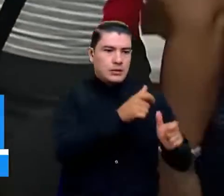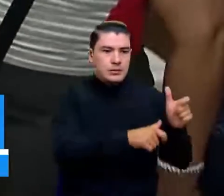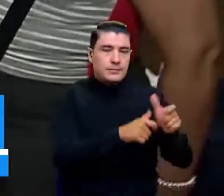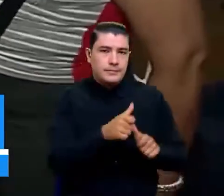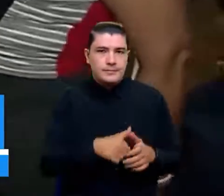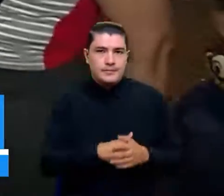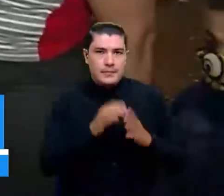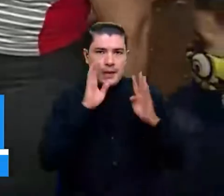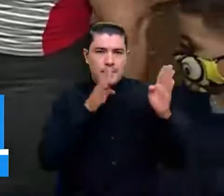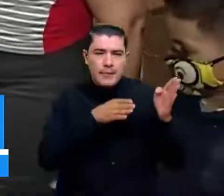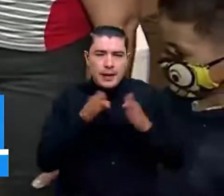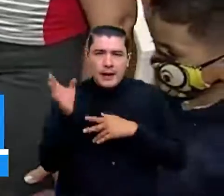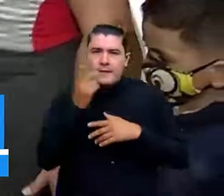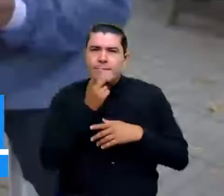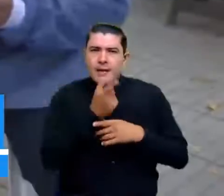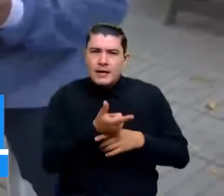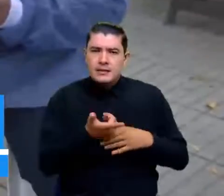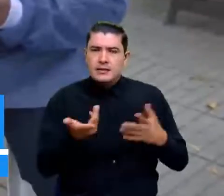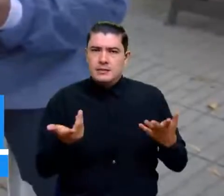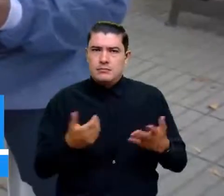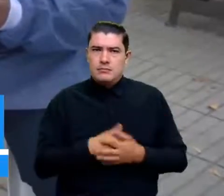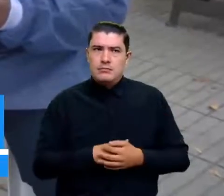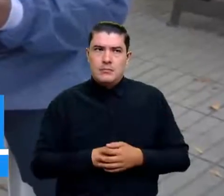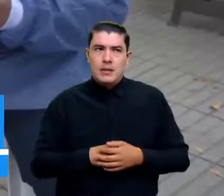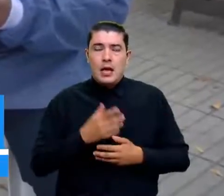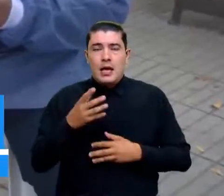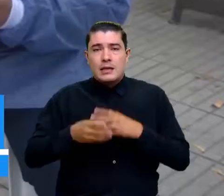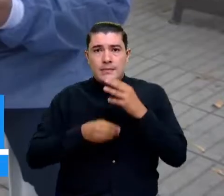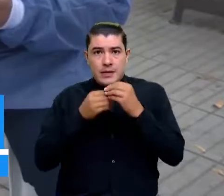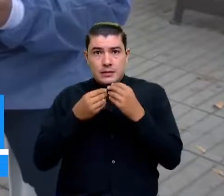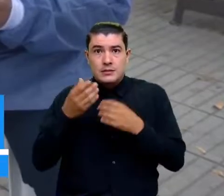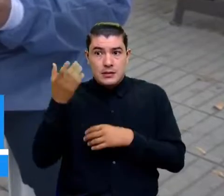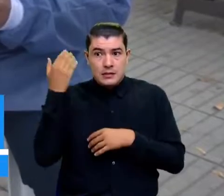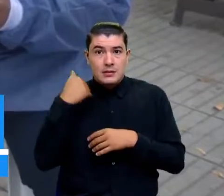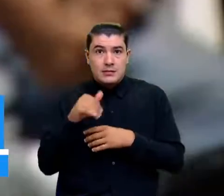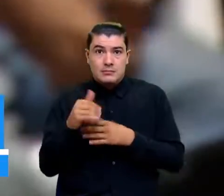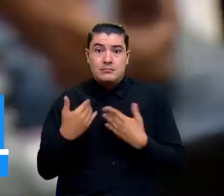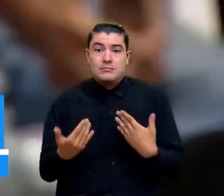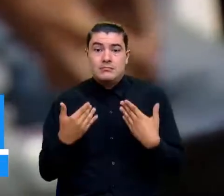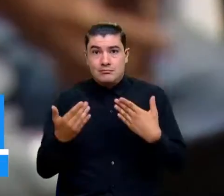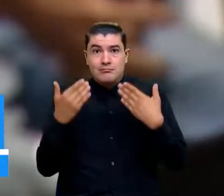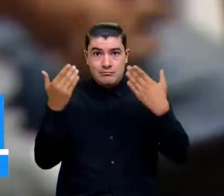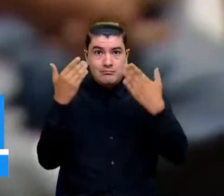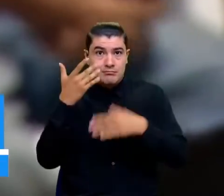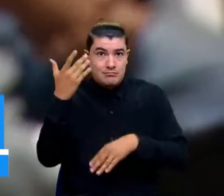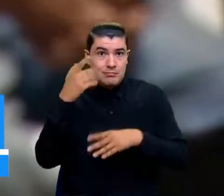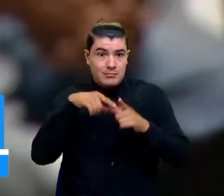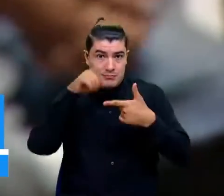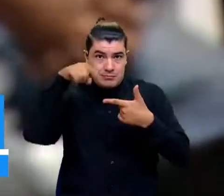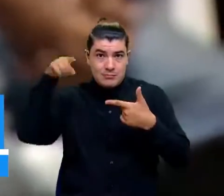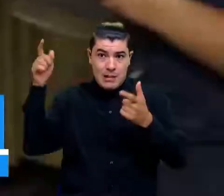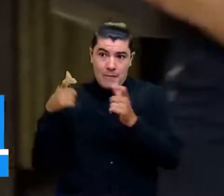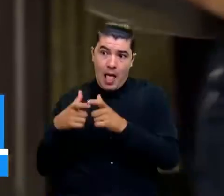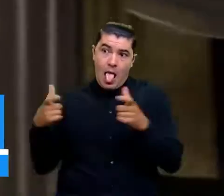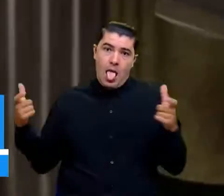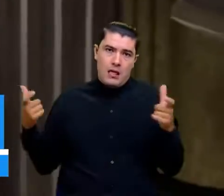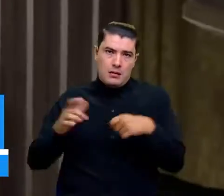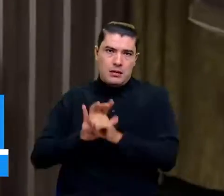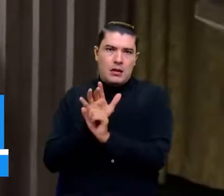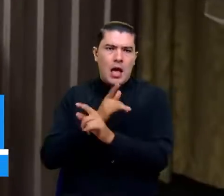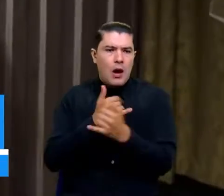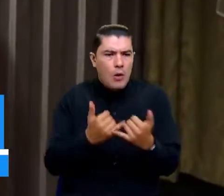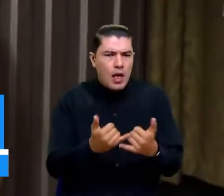se advierten en los bajos niveles de contagio de las últimas semanas y la reducción de los fallecimientos relacionados con el virus. Por eso reiteran